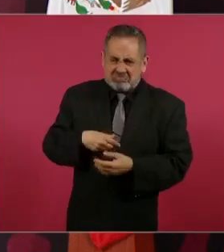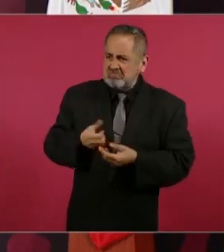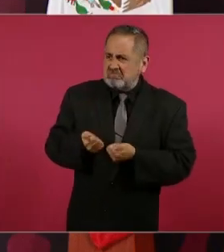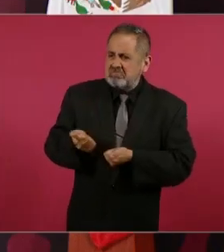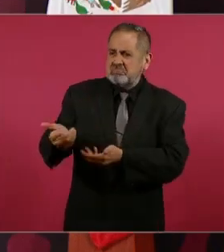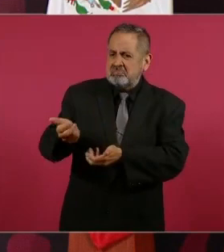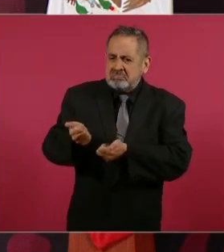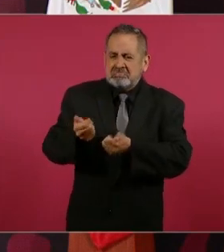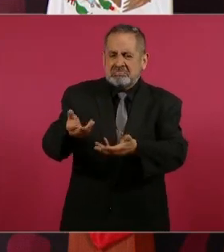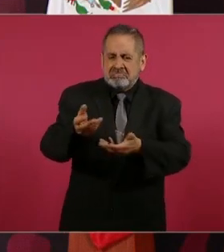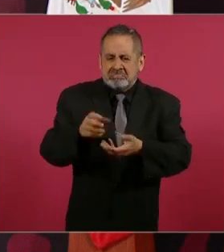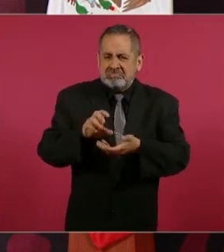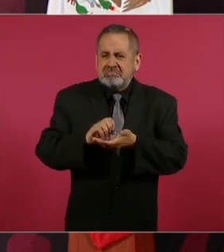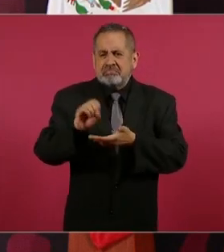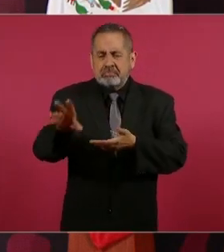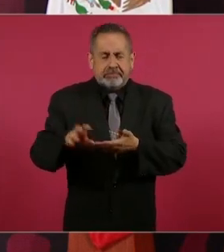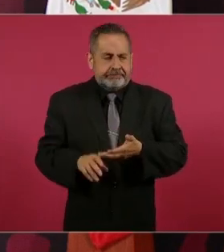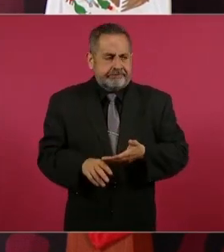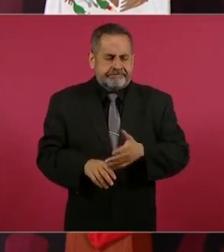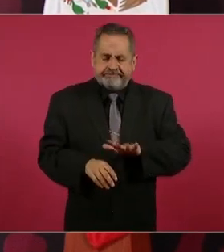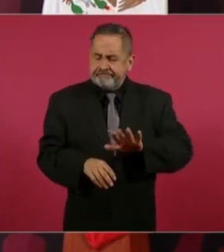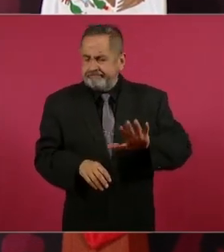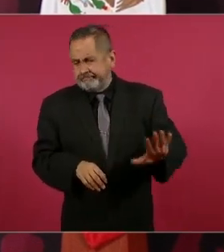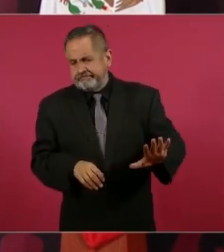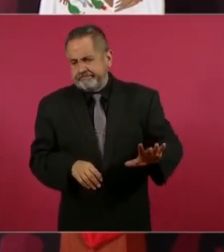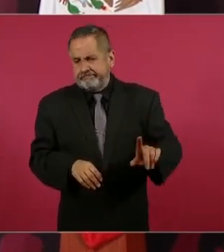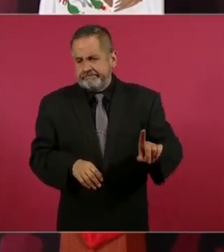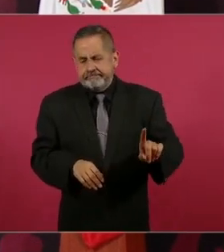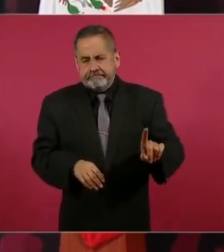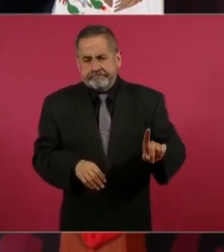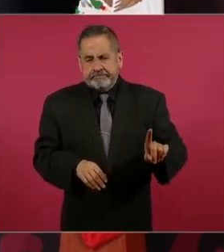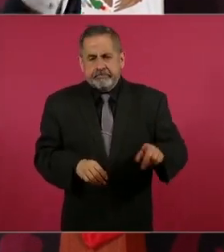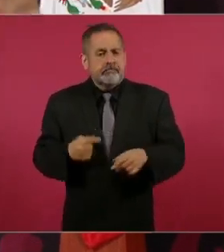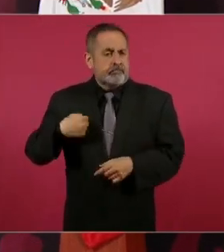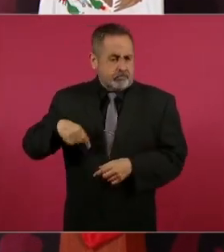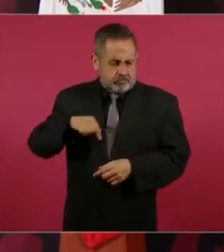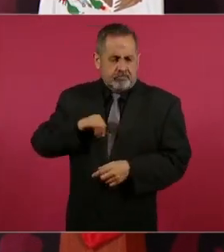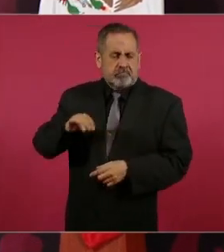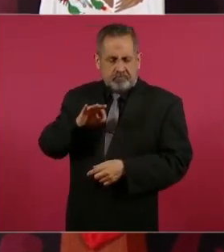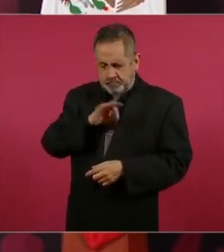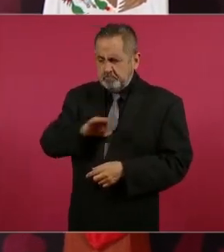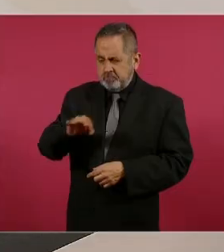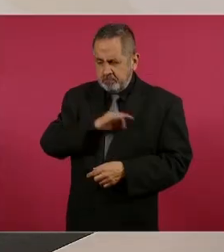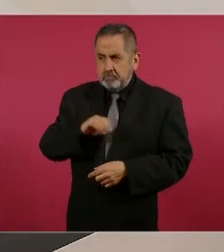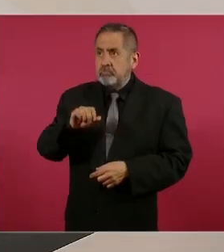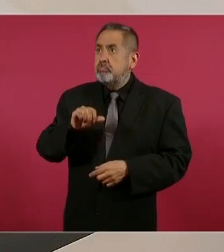Entonces, ¿por qué podemos hacerlo nosotros y no lo pueden hacer en otros lados?